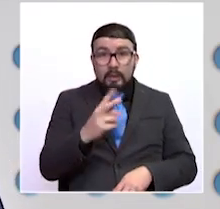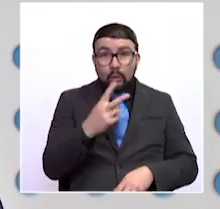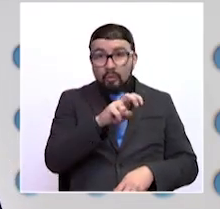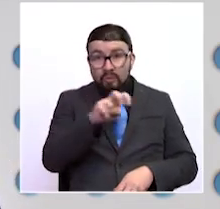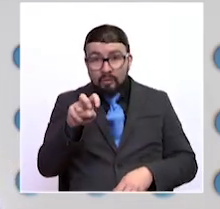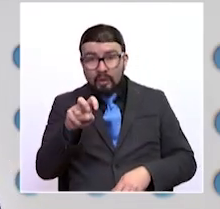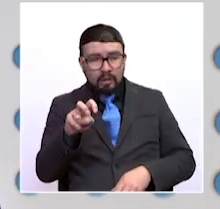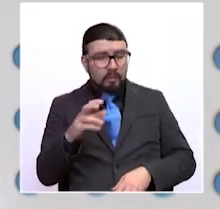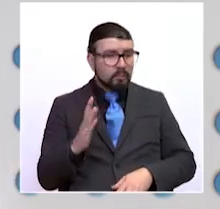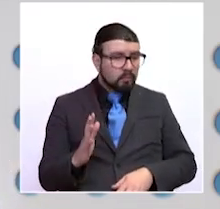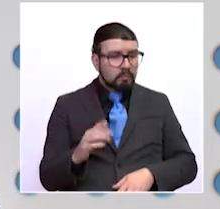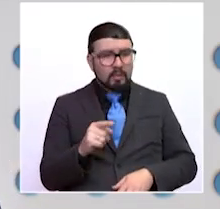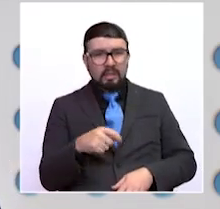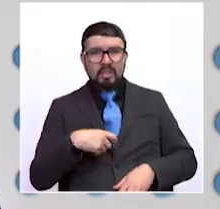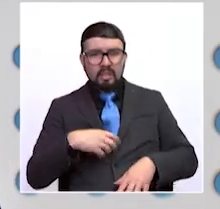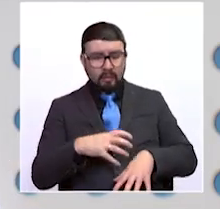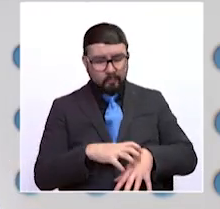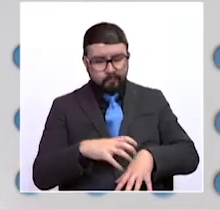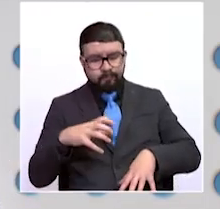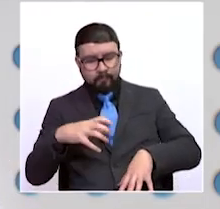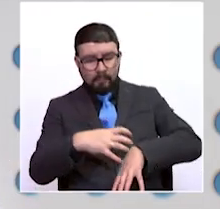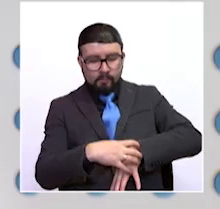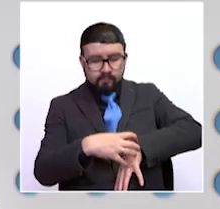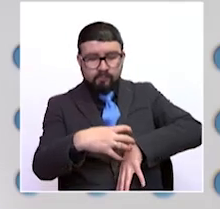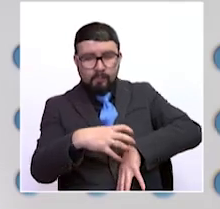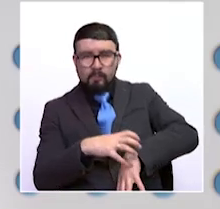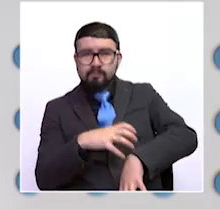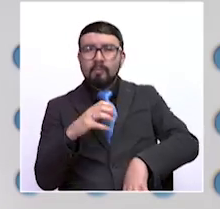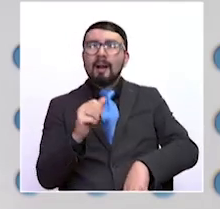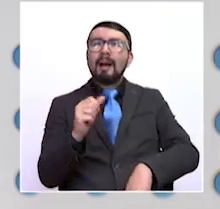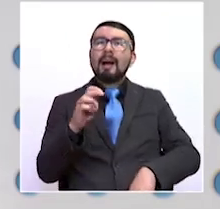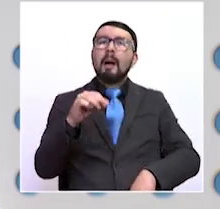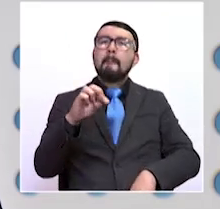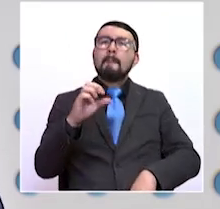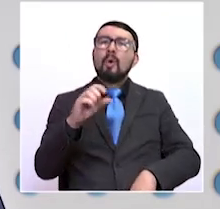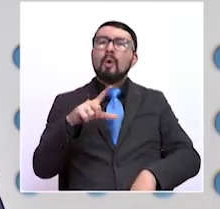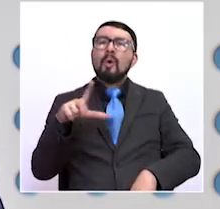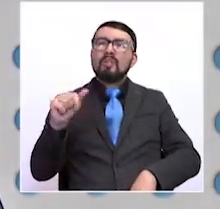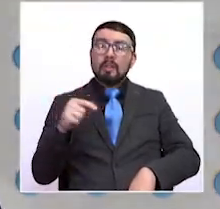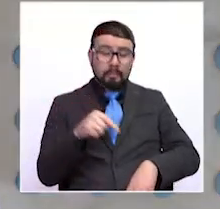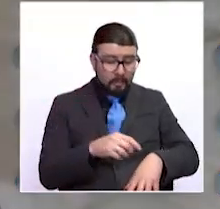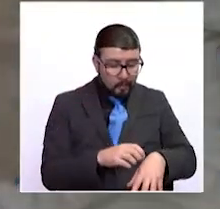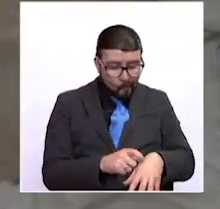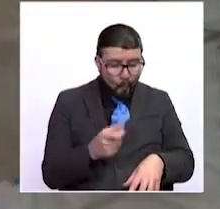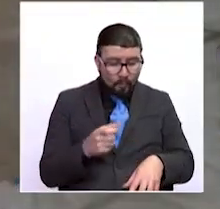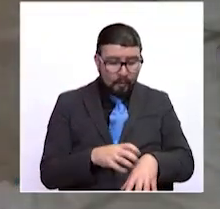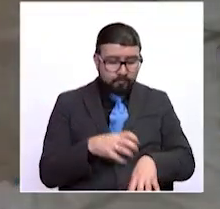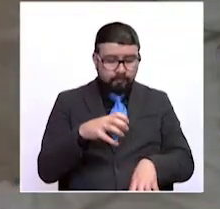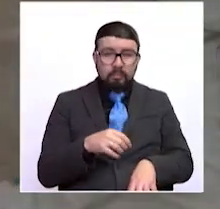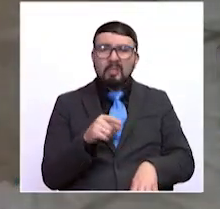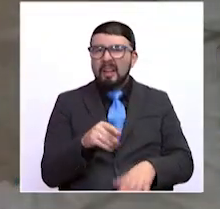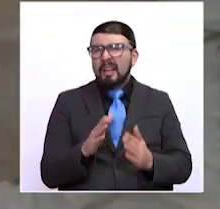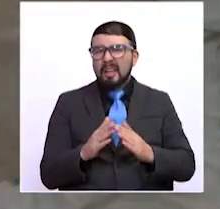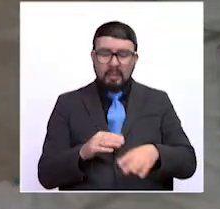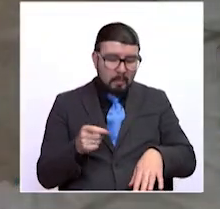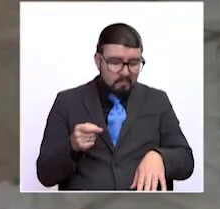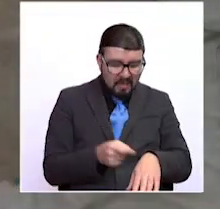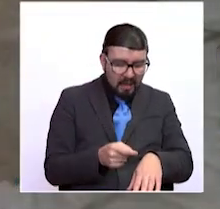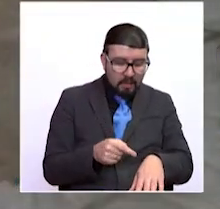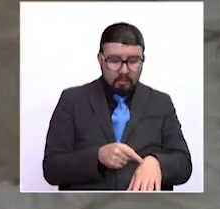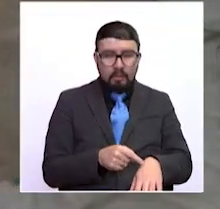sus ampollas, y que esas son muchas veces que las estallan en la casa y esas ampollas se van a